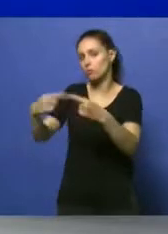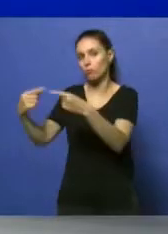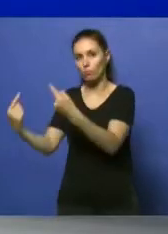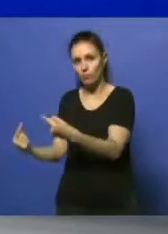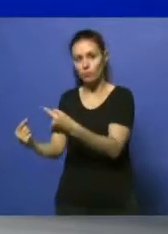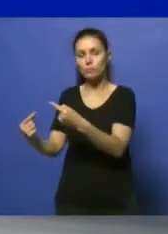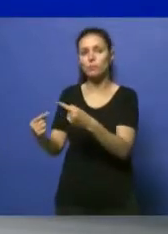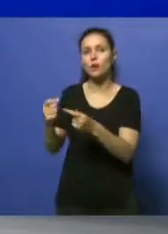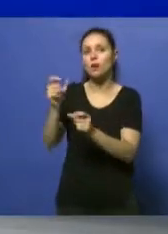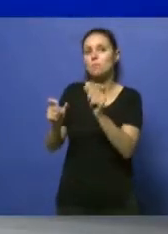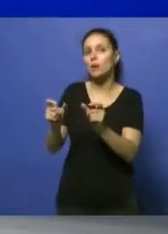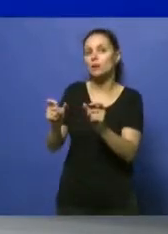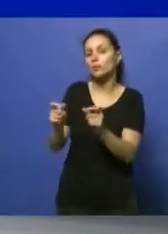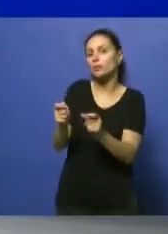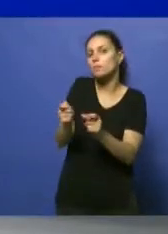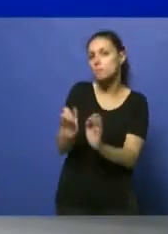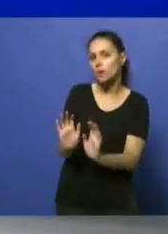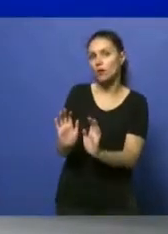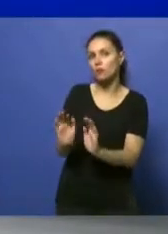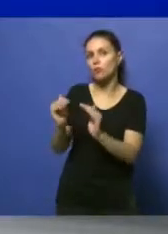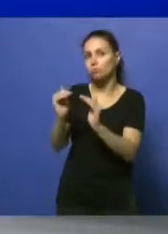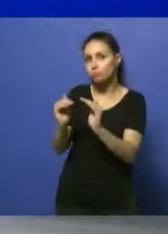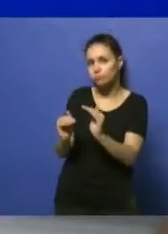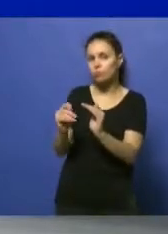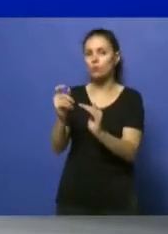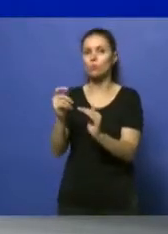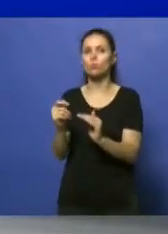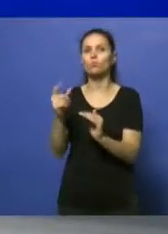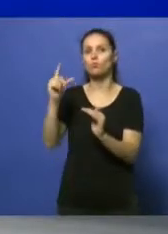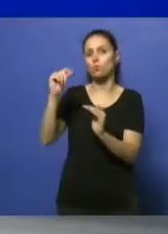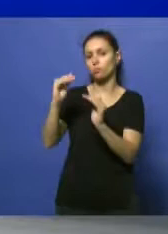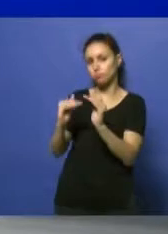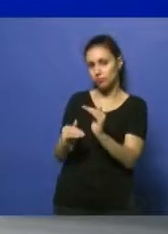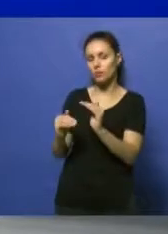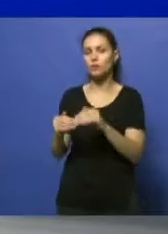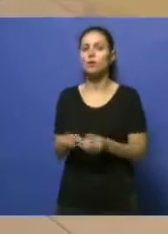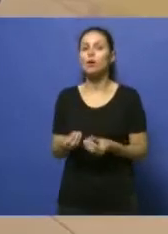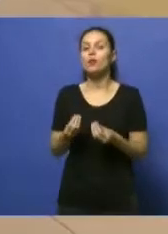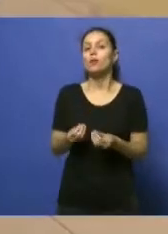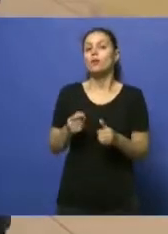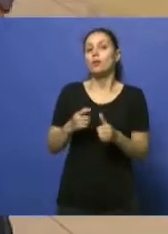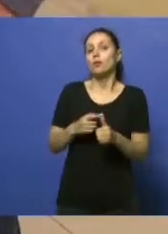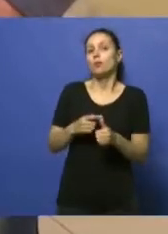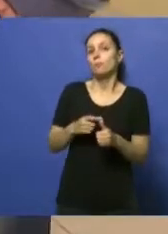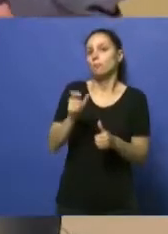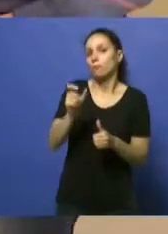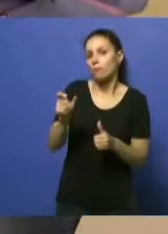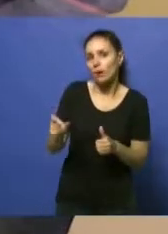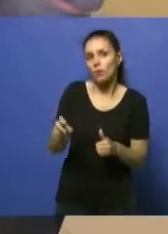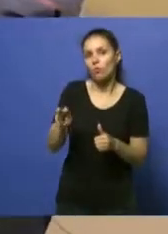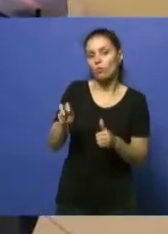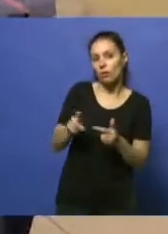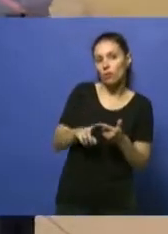y sin embargo el personal cada vez menos. Eso se debe a que no están reemplazando las personas que se jubilan, que fallecen o